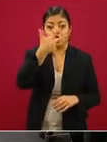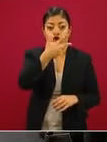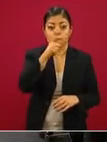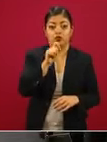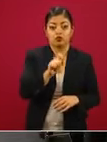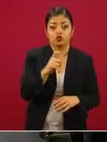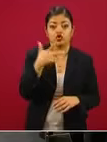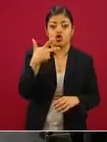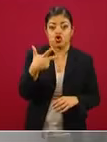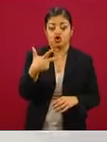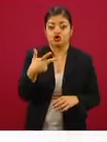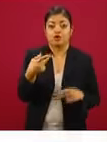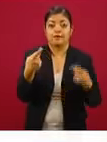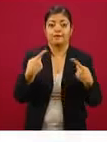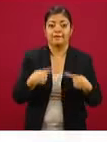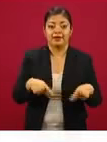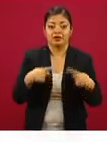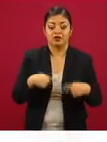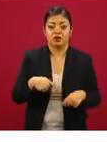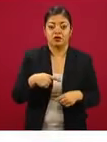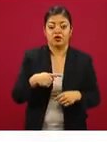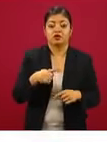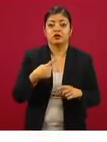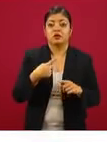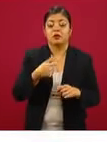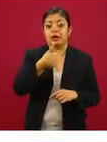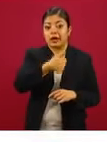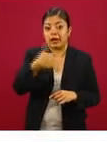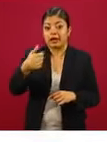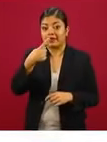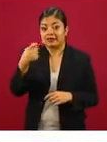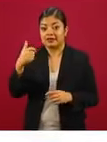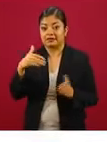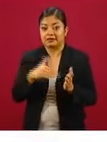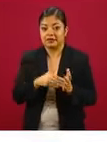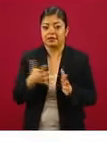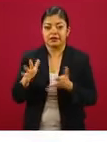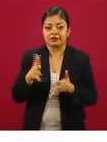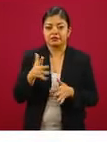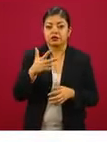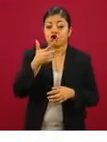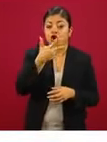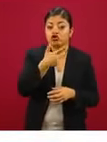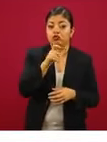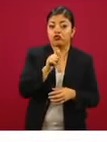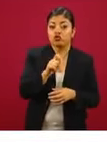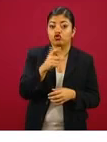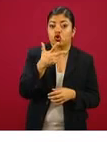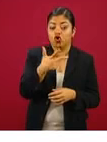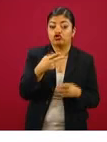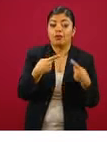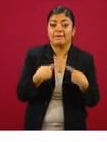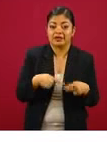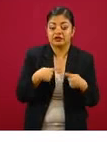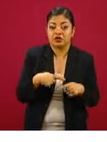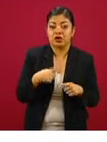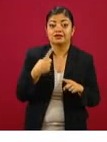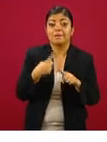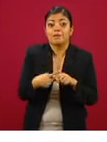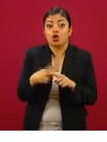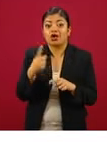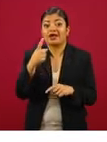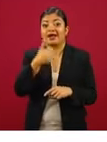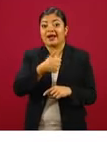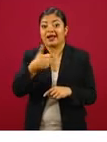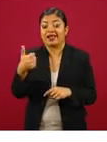8.8 personas por cada 100.000 habitantes, 8.8 por 100.000 habitantes han tenido COVID en los últimos